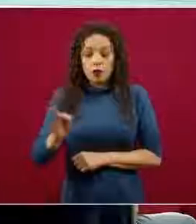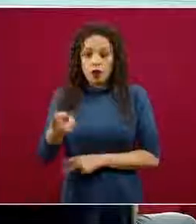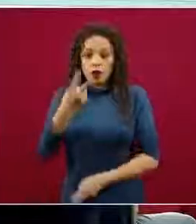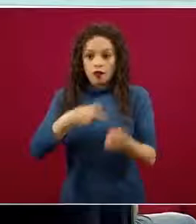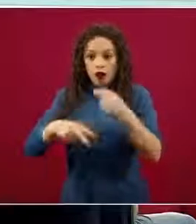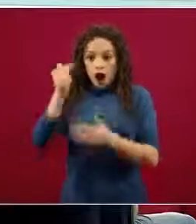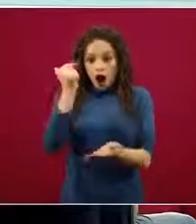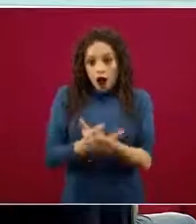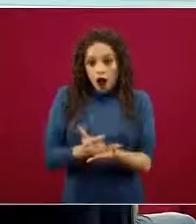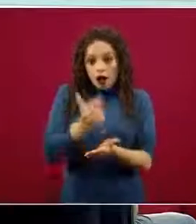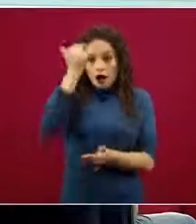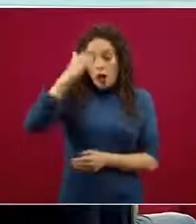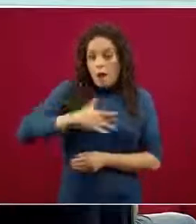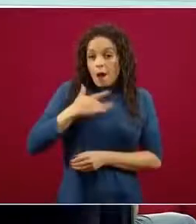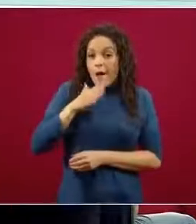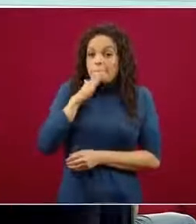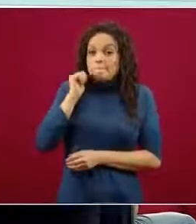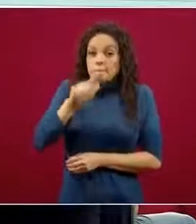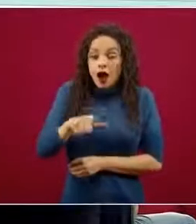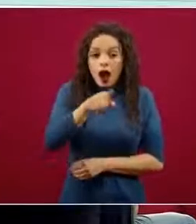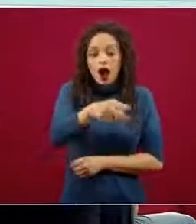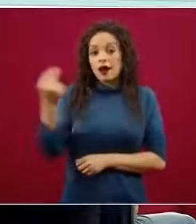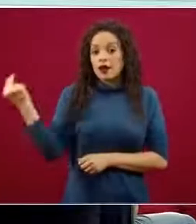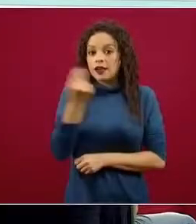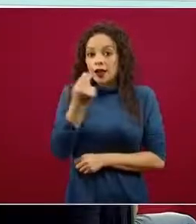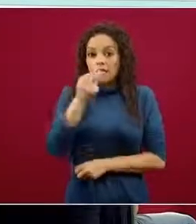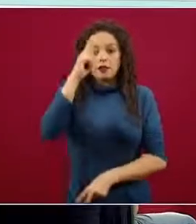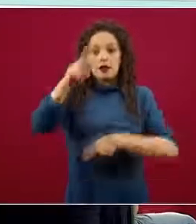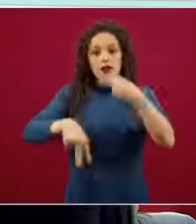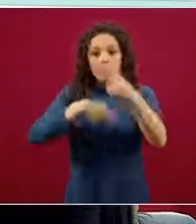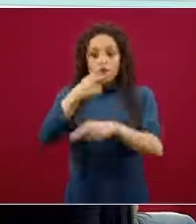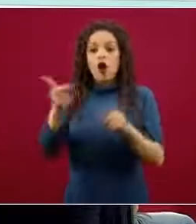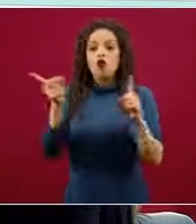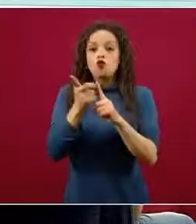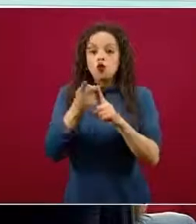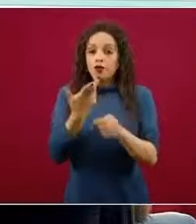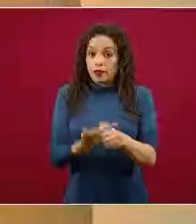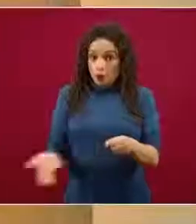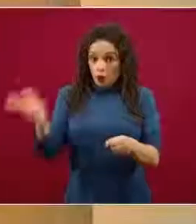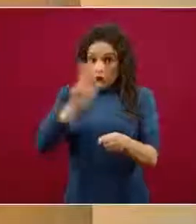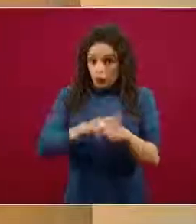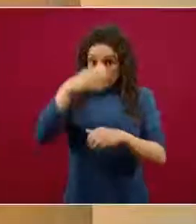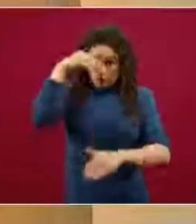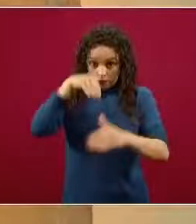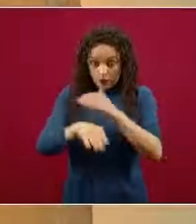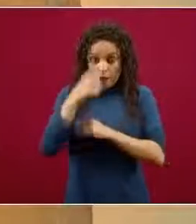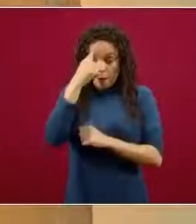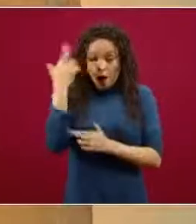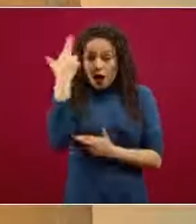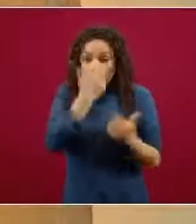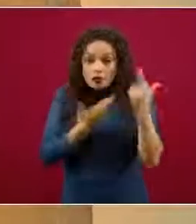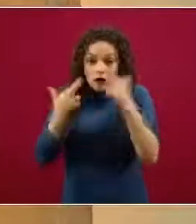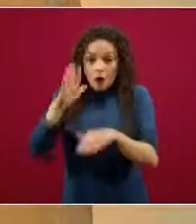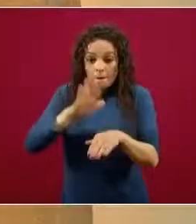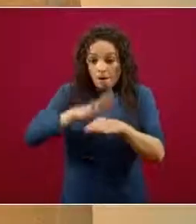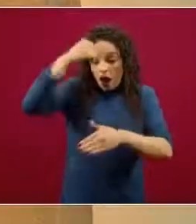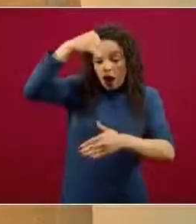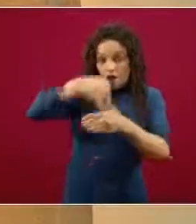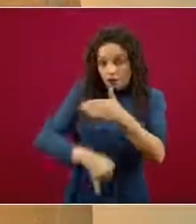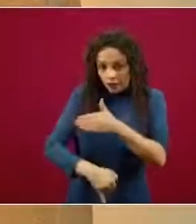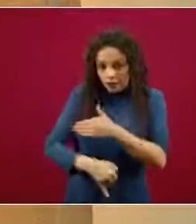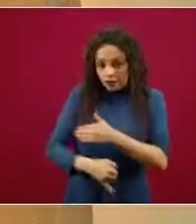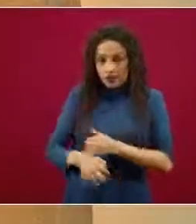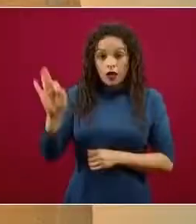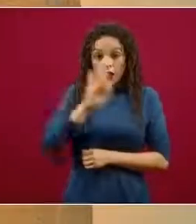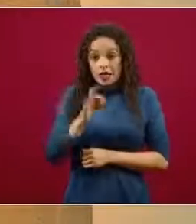y requieres acudir a los servicios de salud a una revisión más profunda. Si este es el